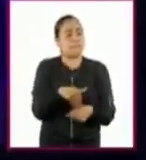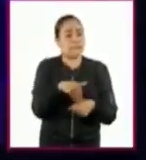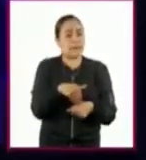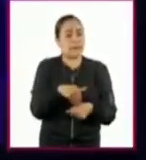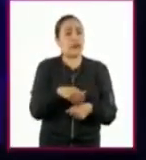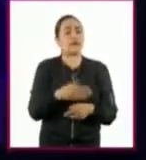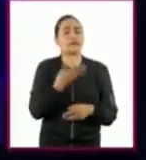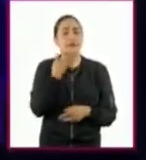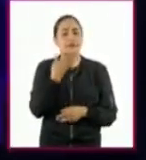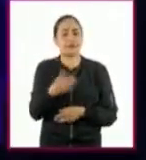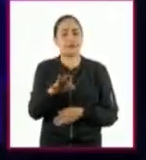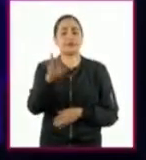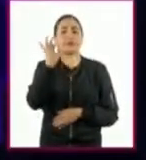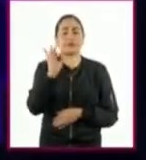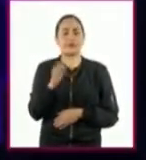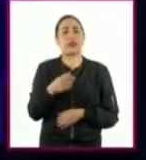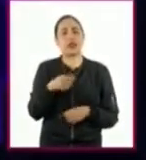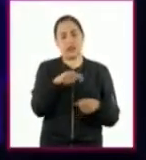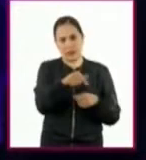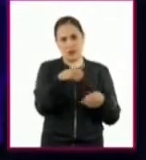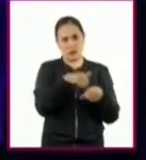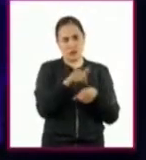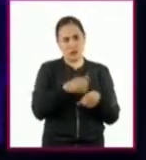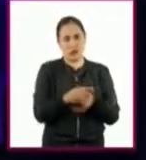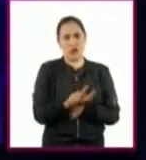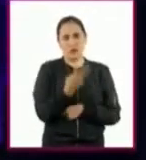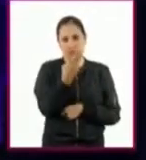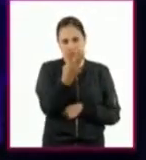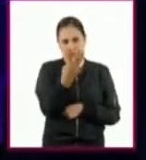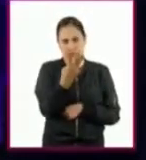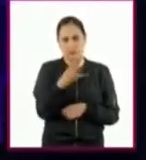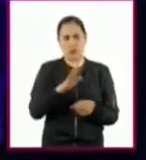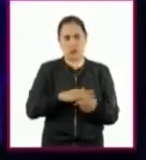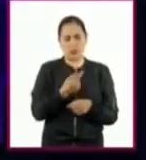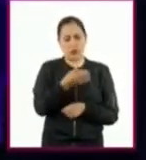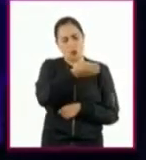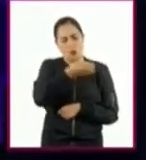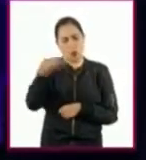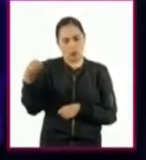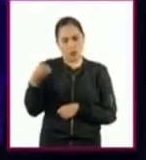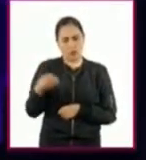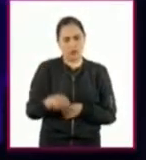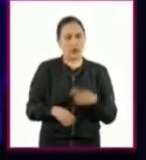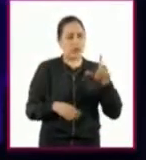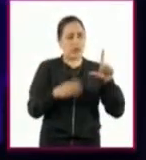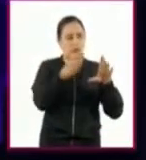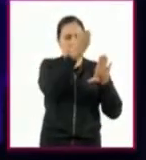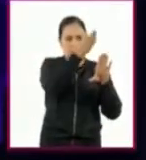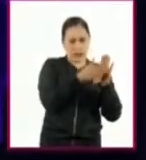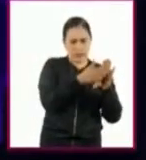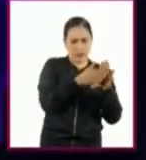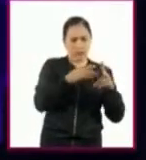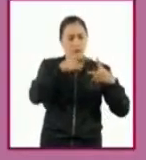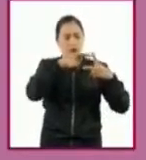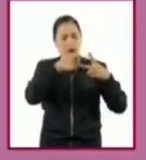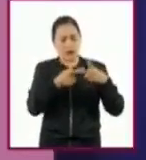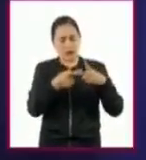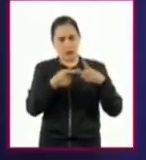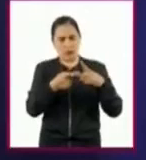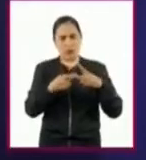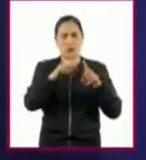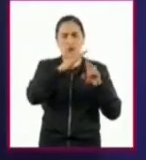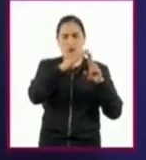triángulo correctamente fue el tercero, ya que cumplió con el orden dado, lado, ángulo y lado.